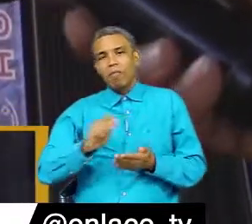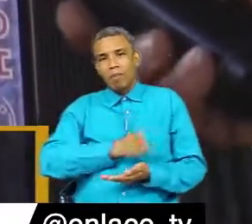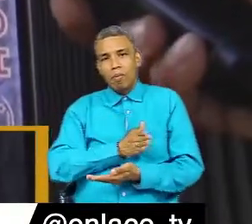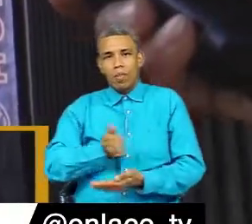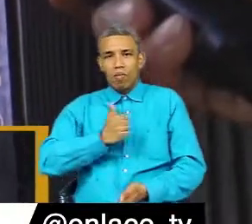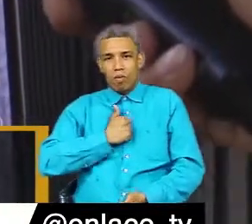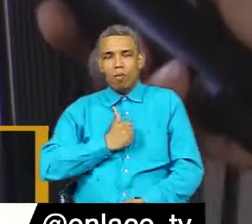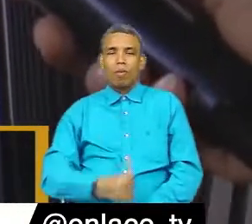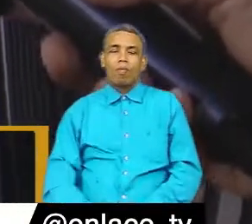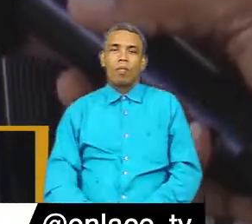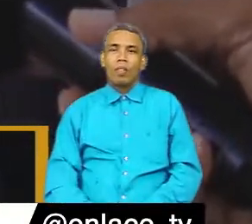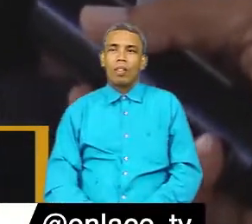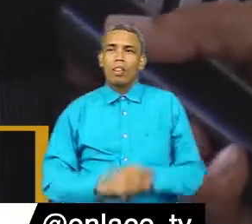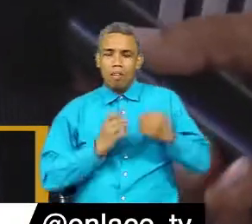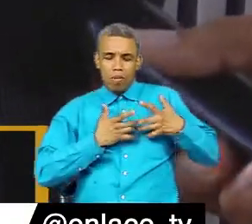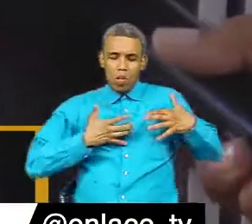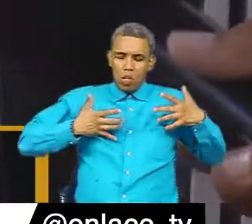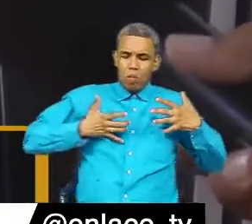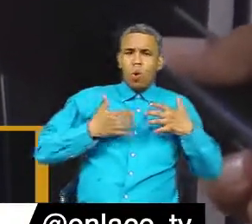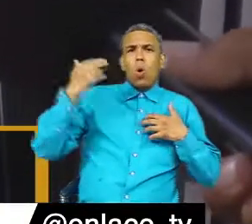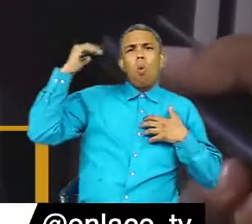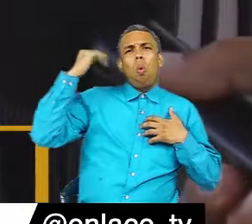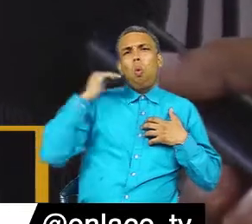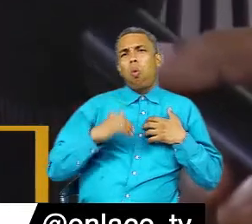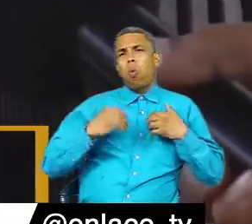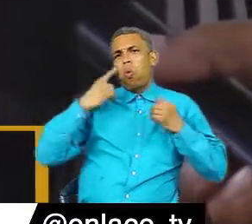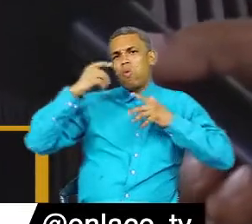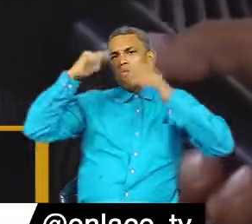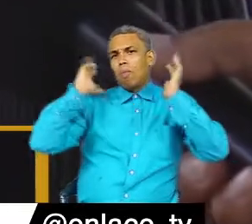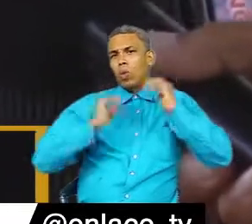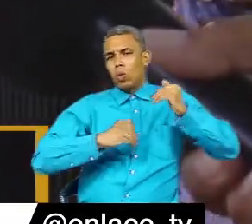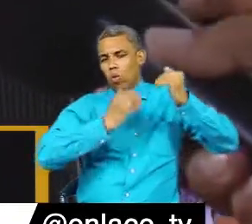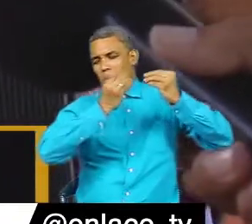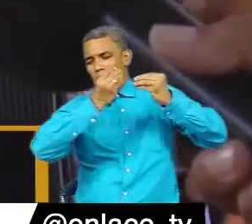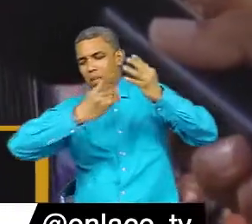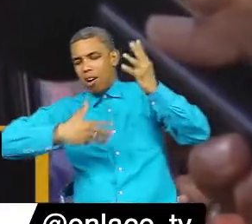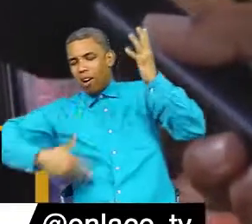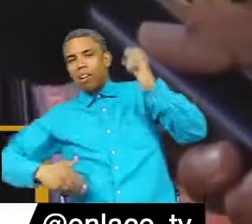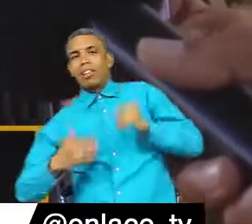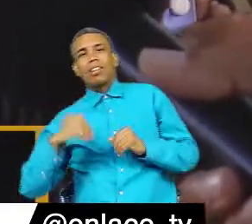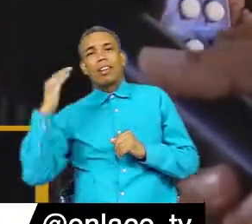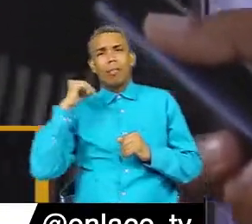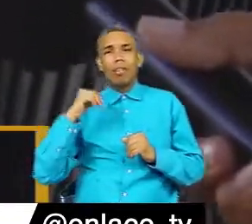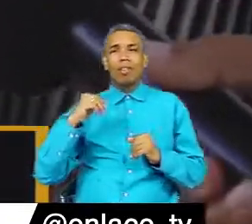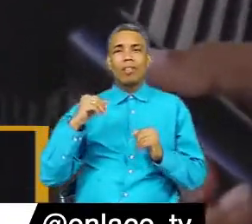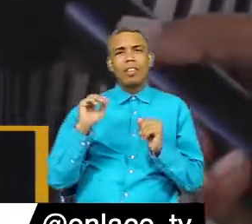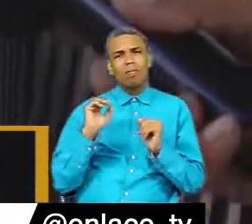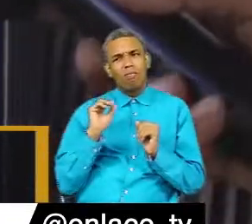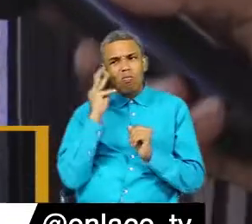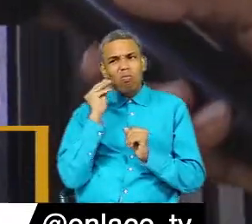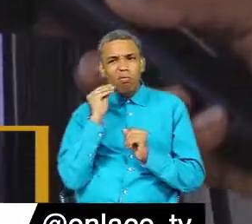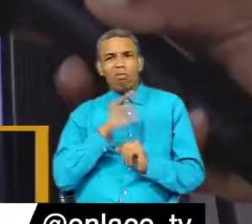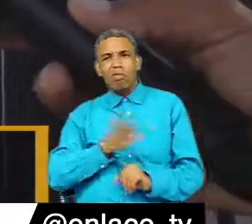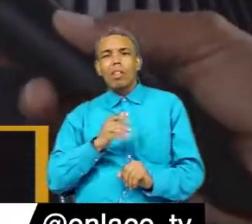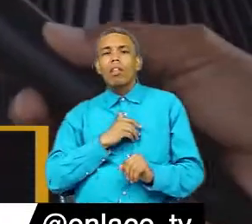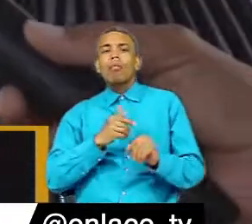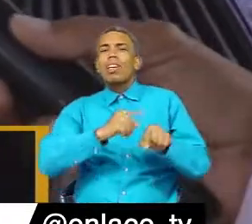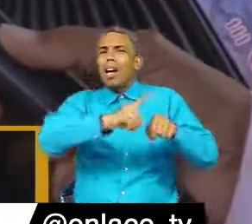Su producción musical es amplia, pero a pesar de ello y de haber formado a un buen número de acordeoneros en Barranca Bermeja, Rezarte pasa sus